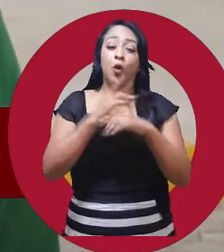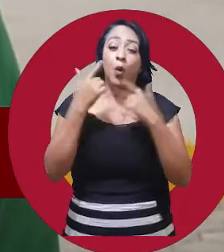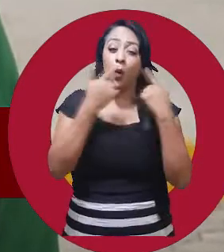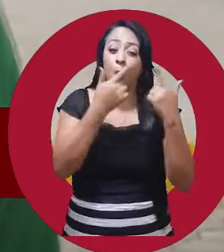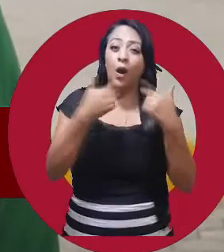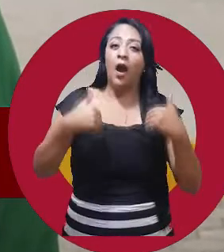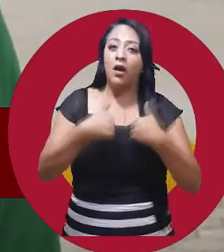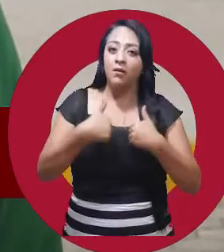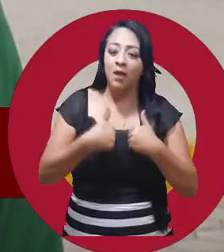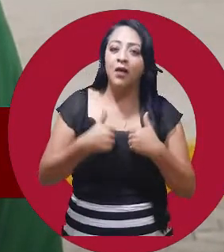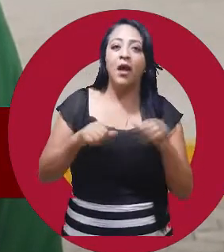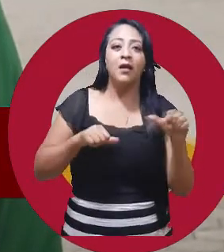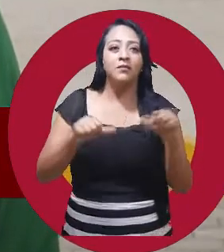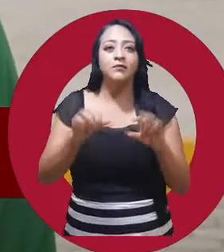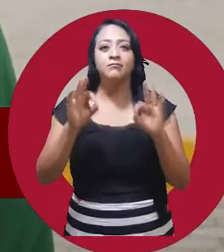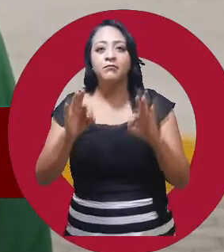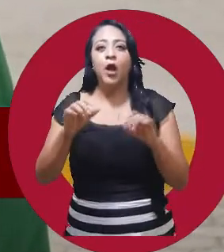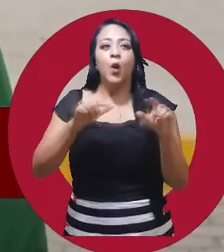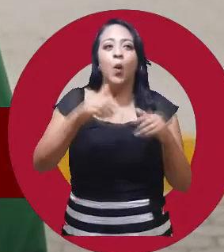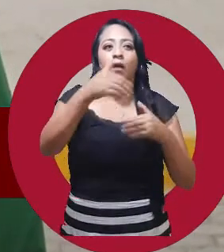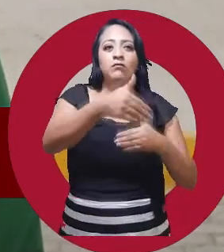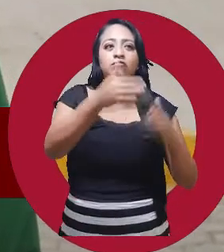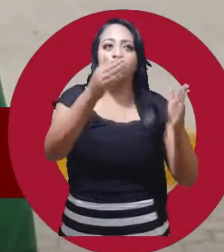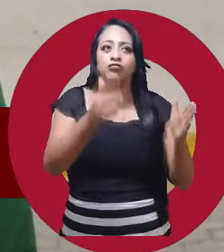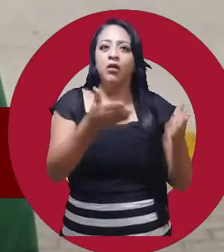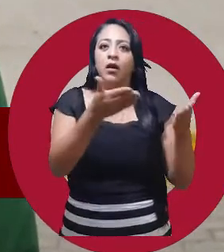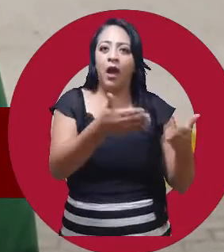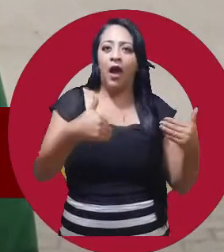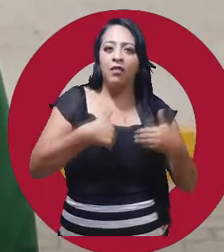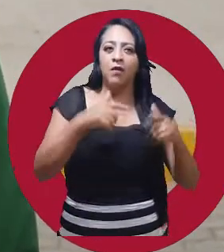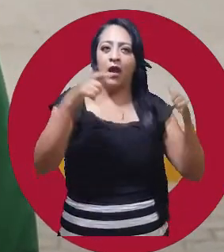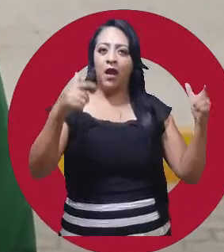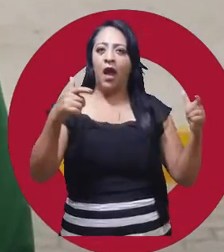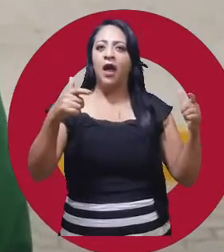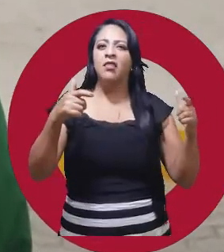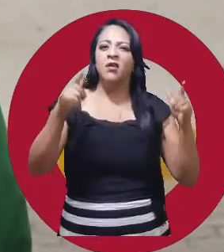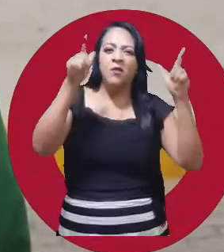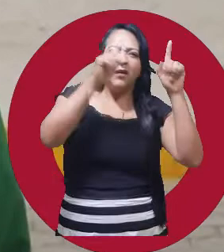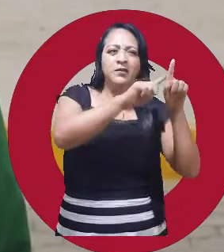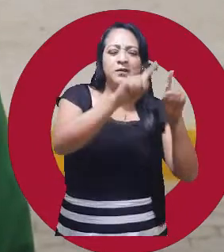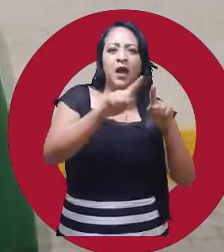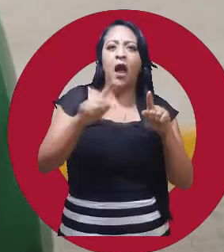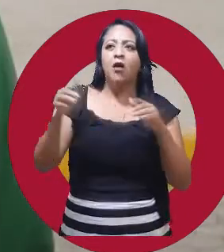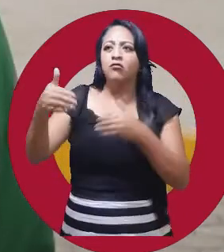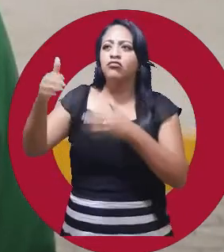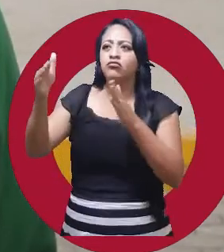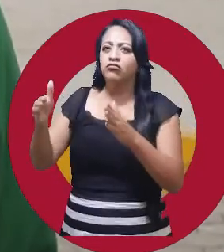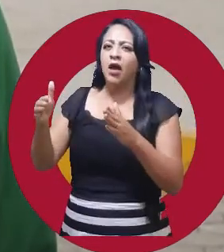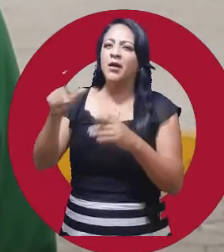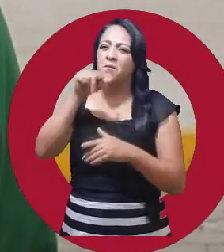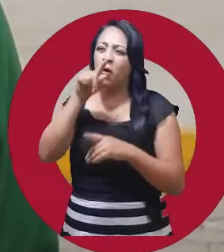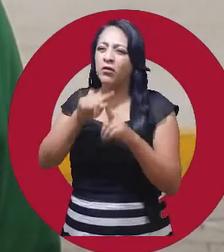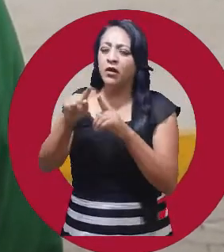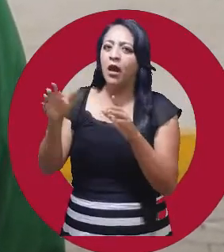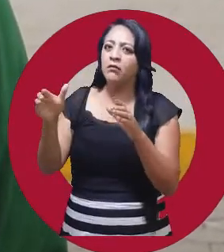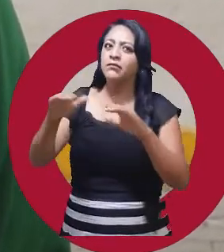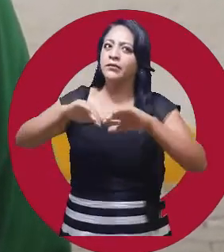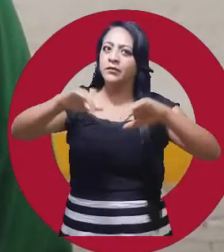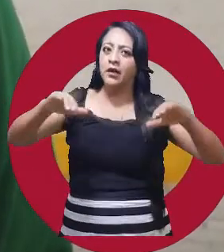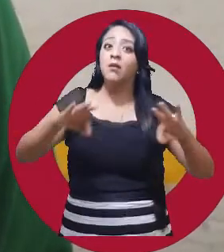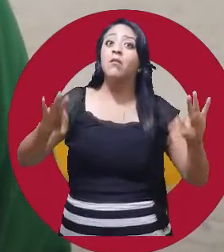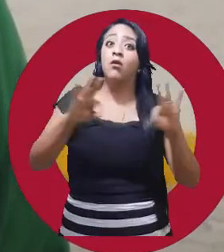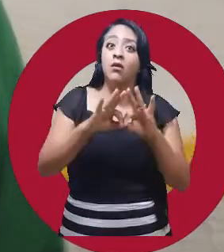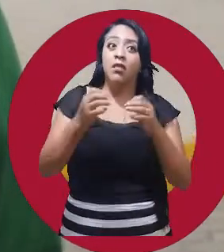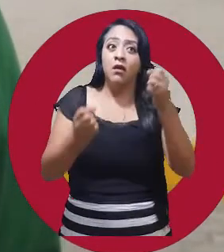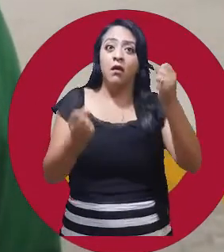un administrador, tener espacios diferenciados para ganado mayor, para ganado menor, para aves, tener puntos de desinfección